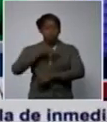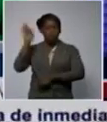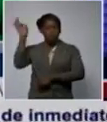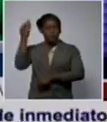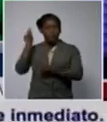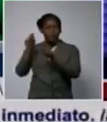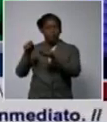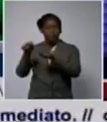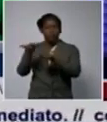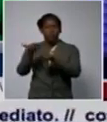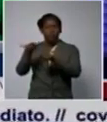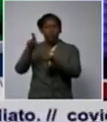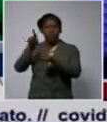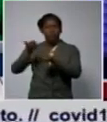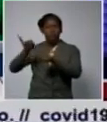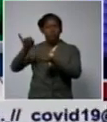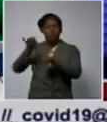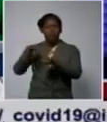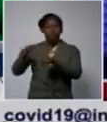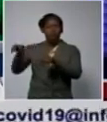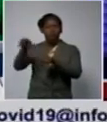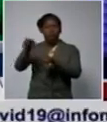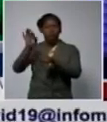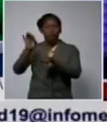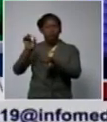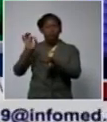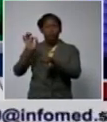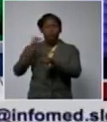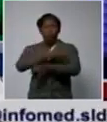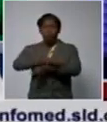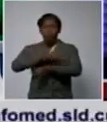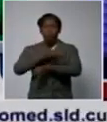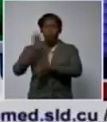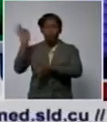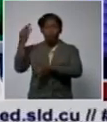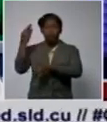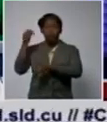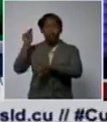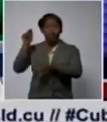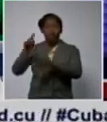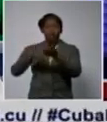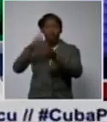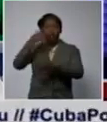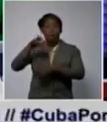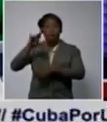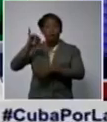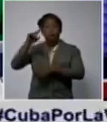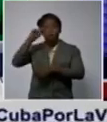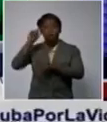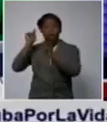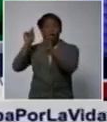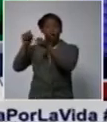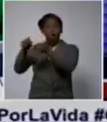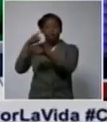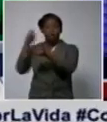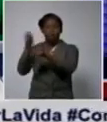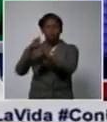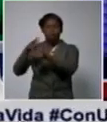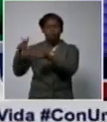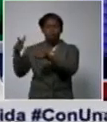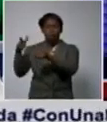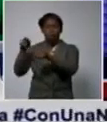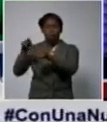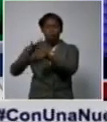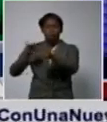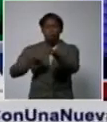16 departamentos de ellos, incluyendo París, de nuevo un confinamiento después que ellos